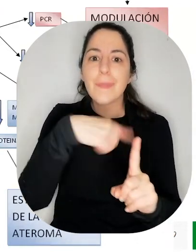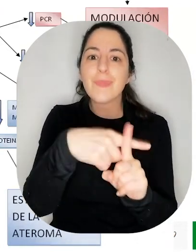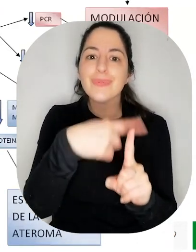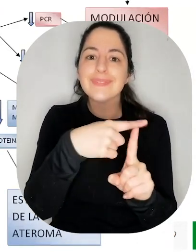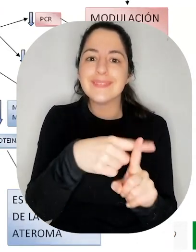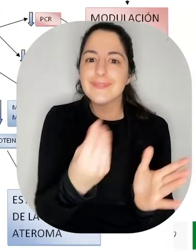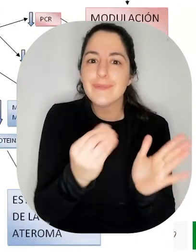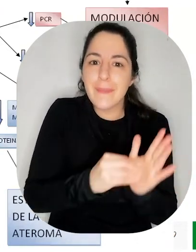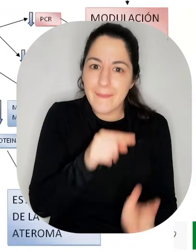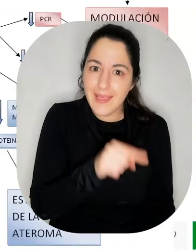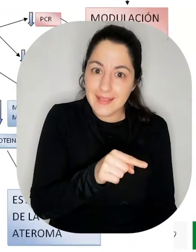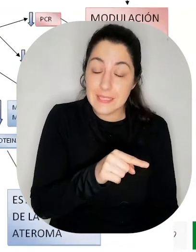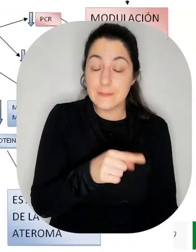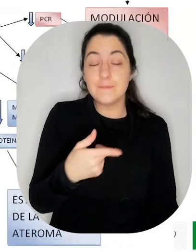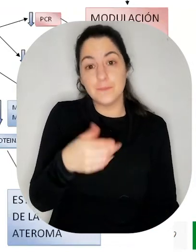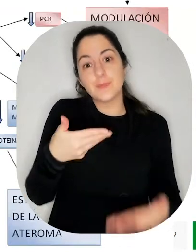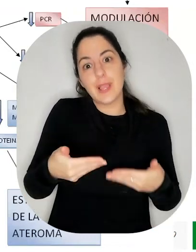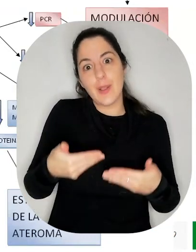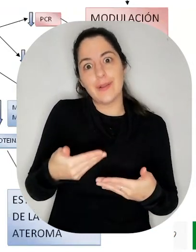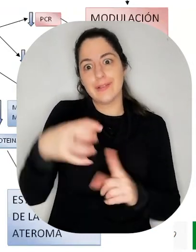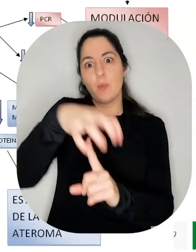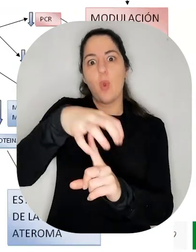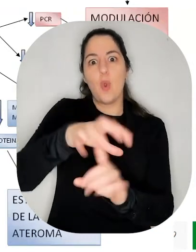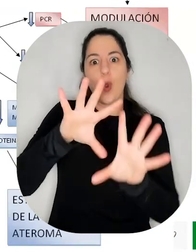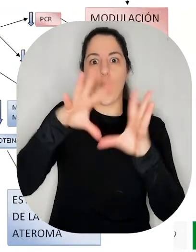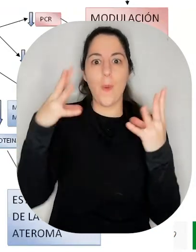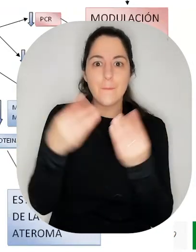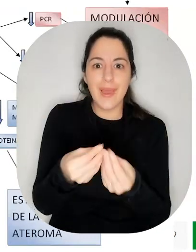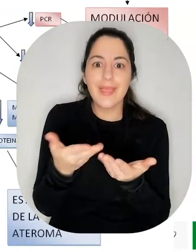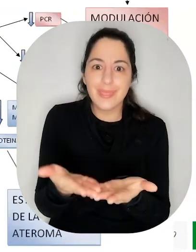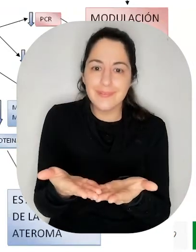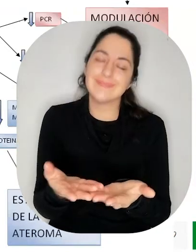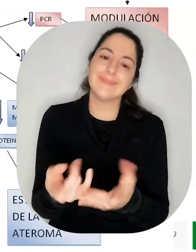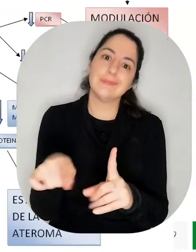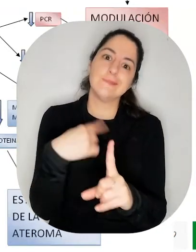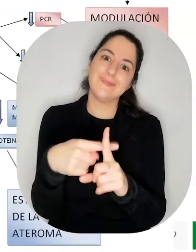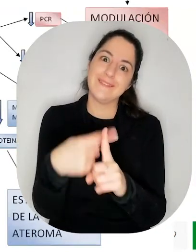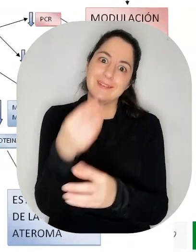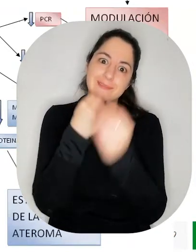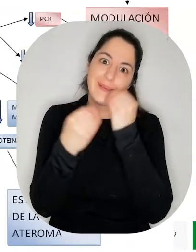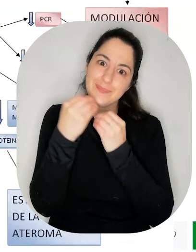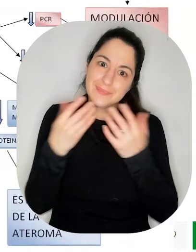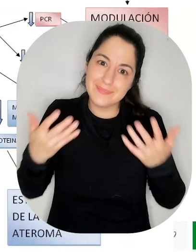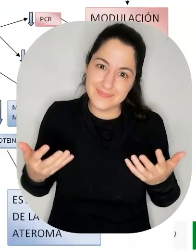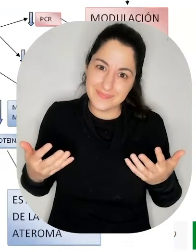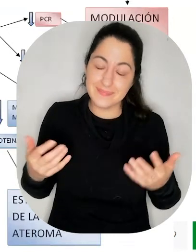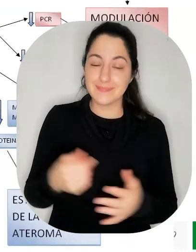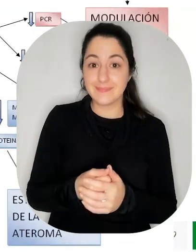muchísimos beneficios. Y en este caso estamos hablando del hongo completo. ¿Cuánto podríamos beneficiarnos con su